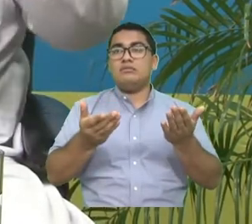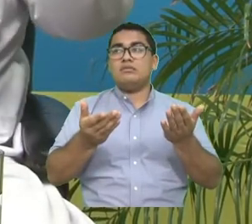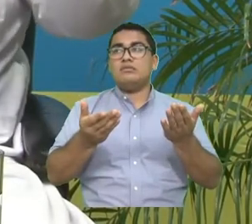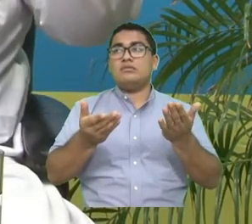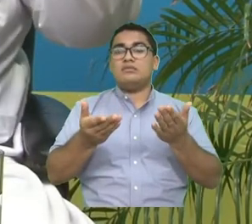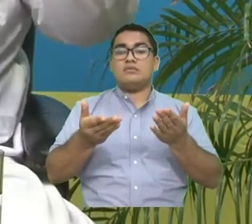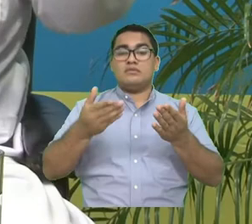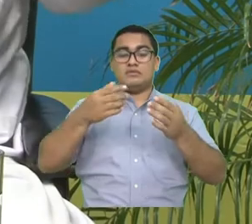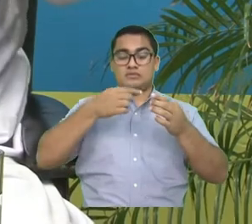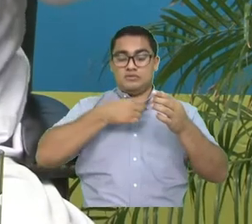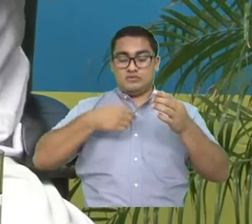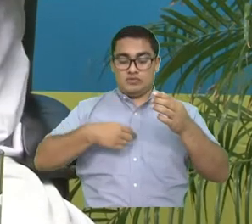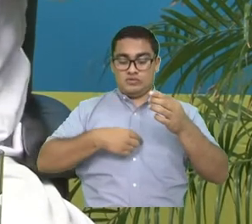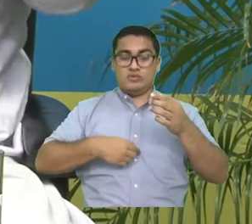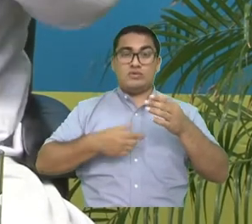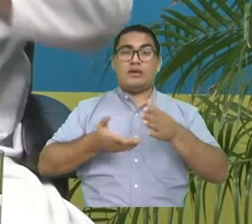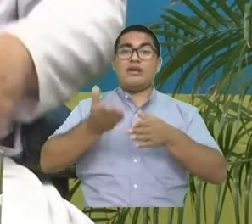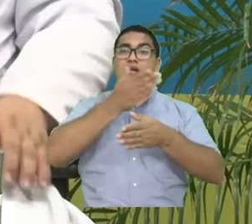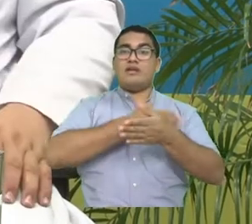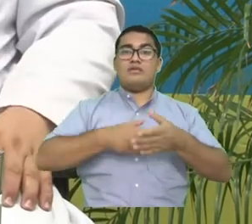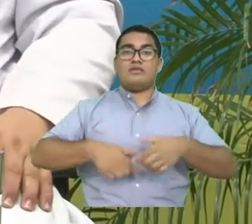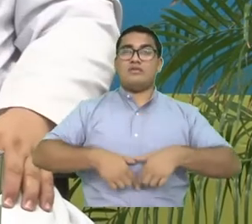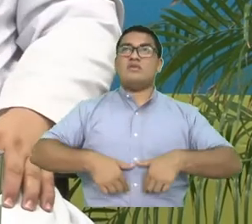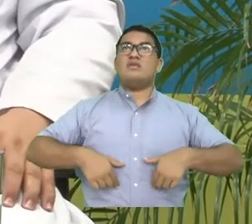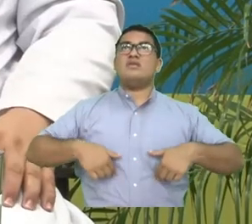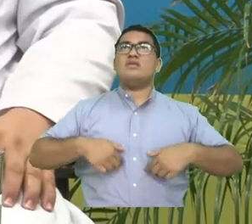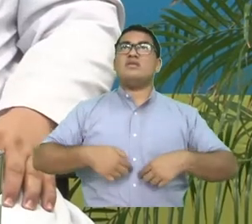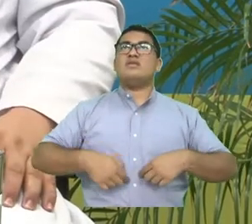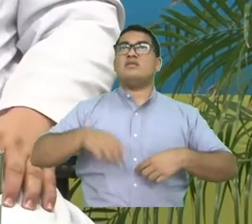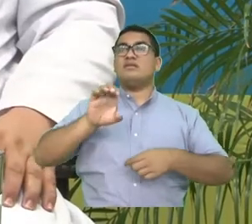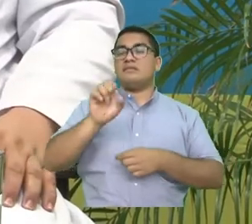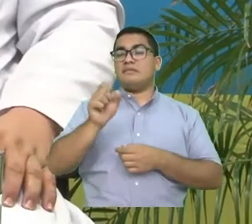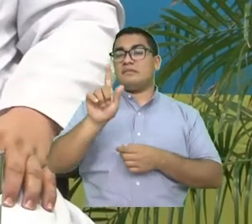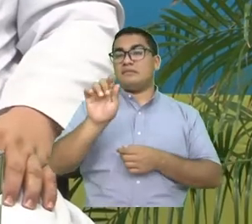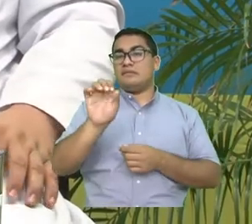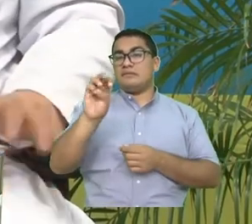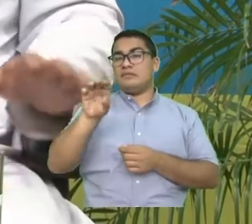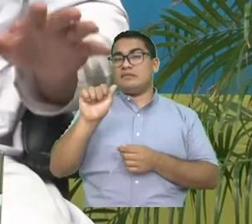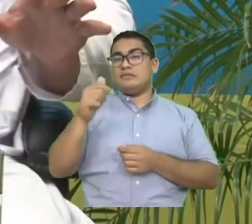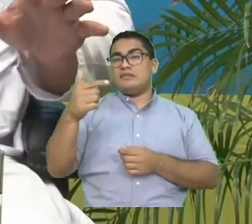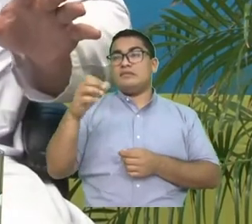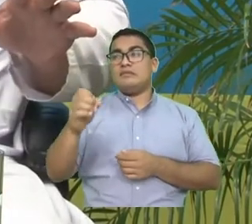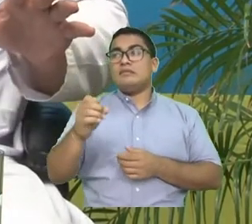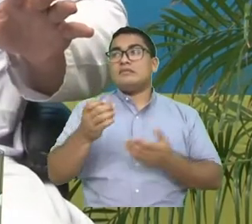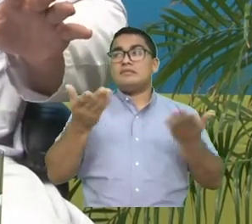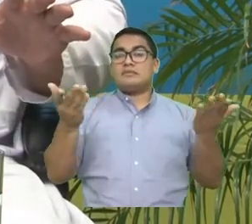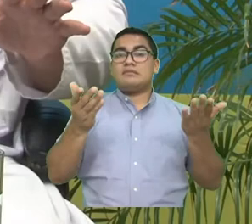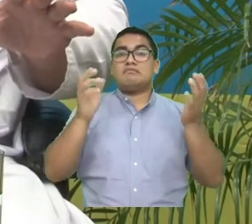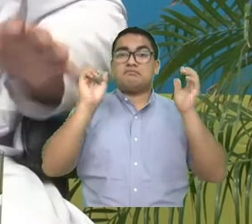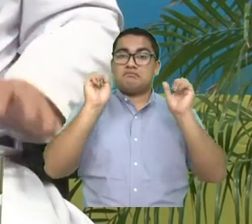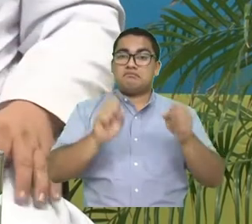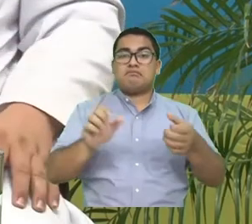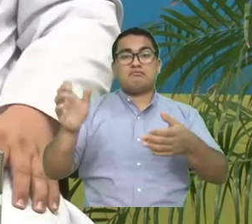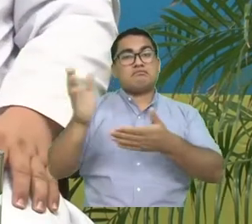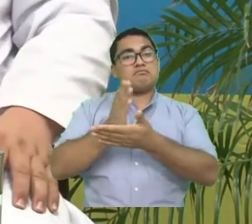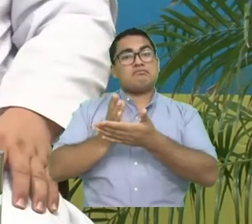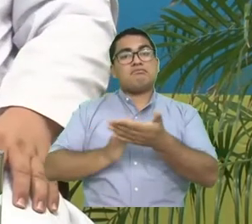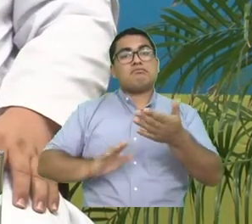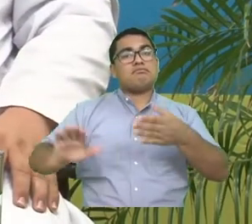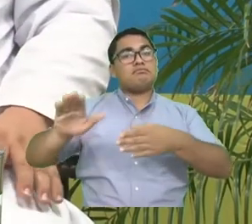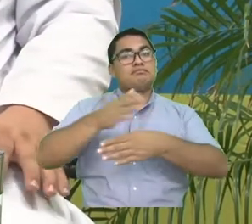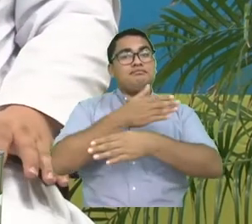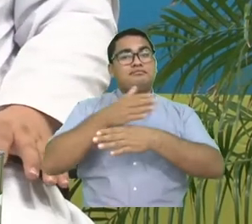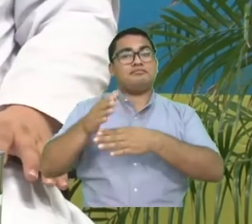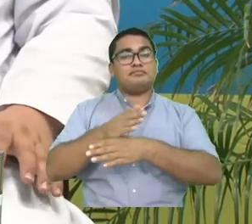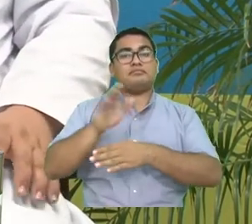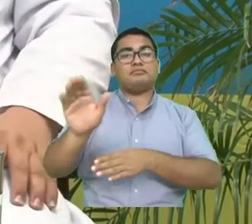porque estamos a nivel de esófago. Sí, tiene que Entonces, cruzar todo. Tiene que cruzar todo. Entonces, a veces puedes encontrarte con eso, ¿de acuerdo? Bien. Ahora bien,